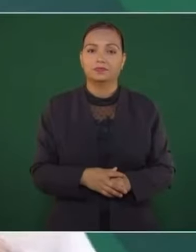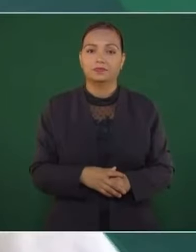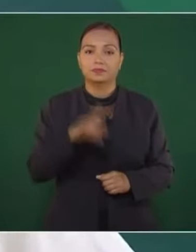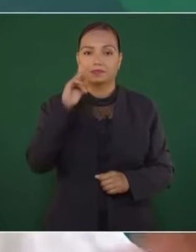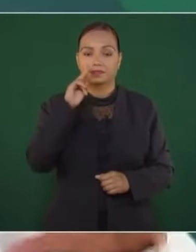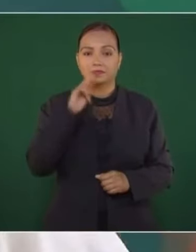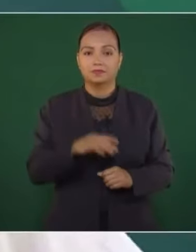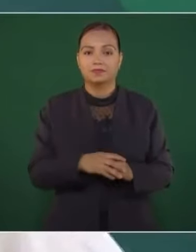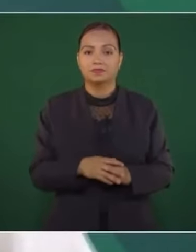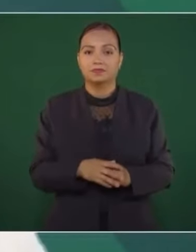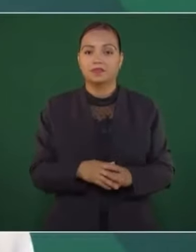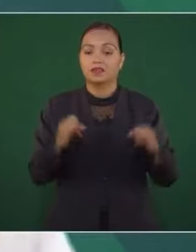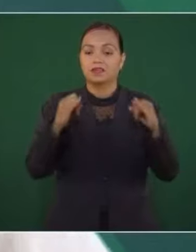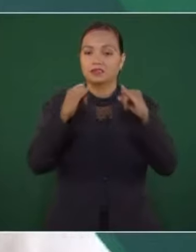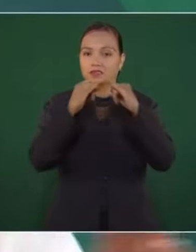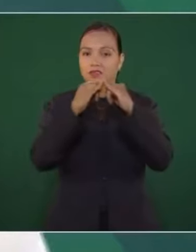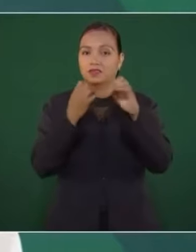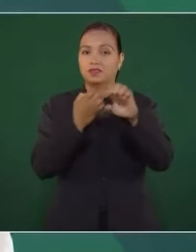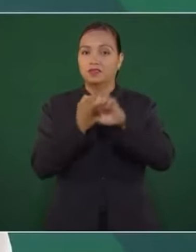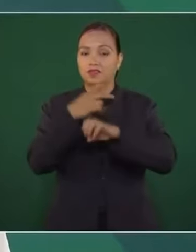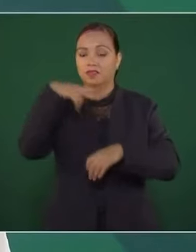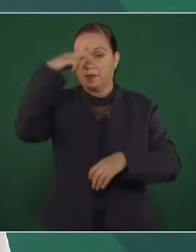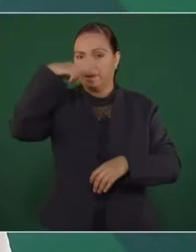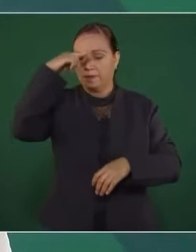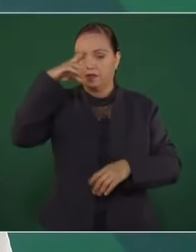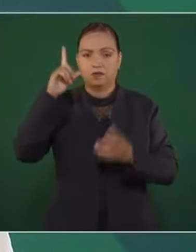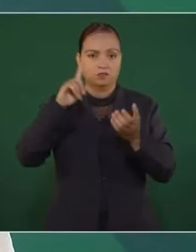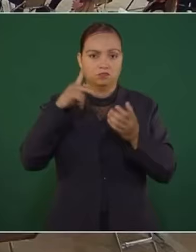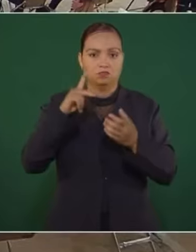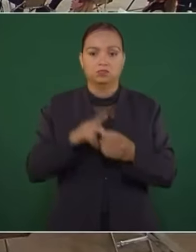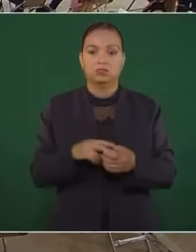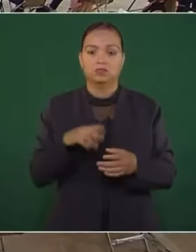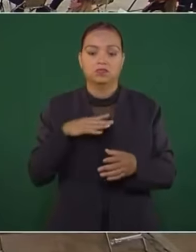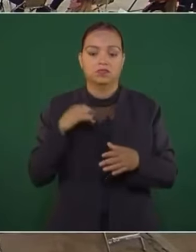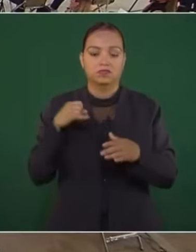de afectar a una institución del Estado mexicano